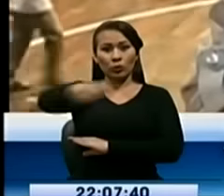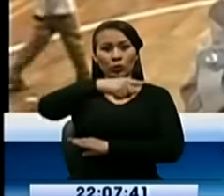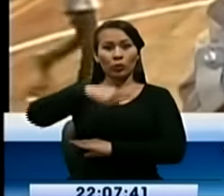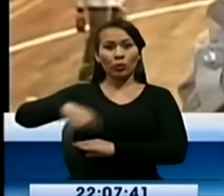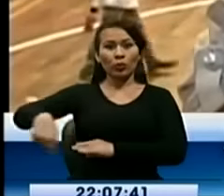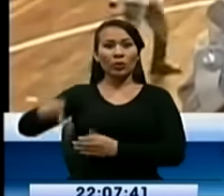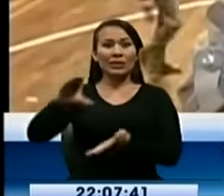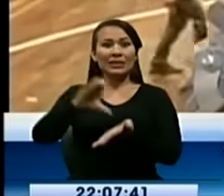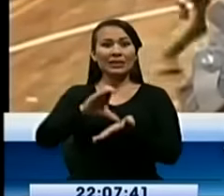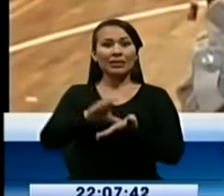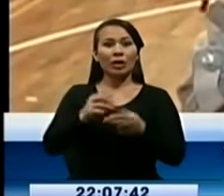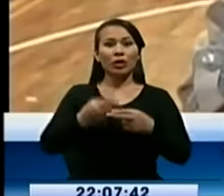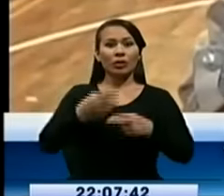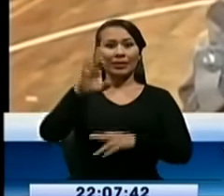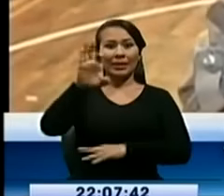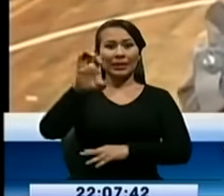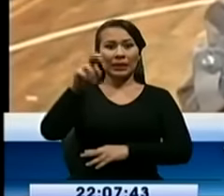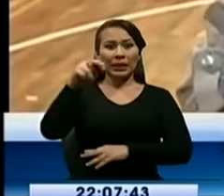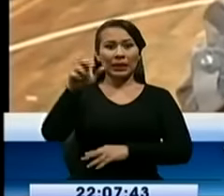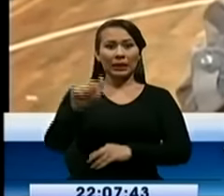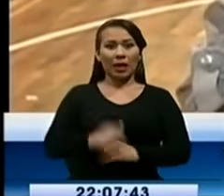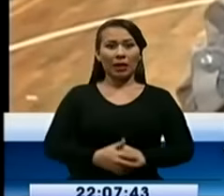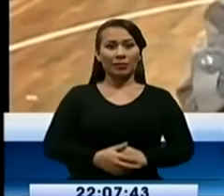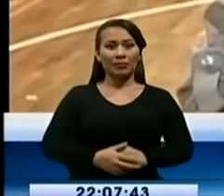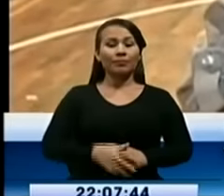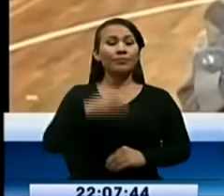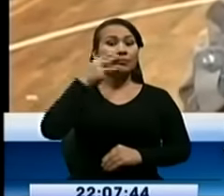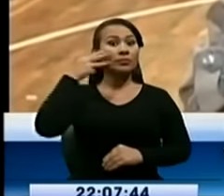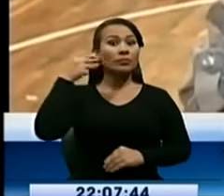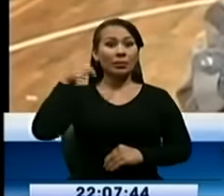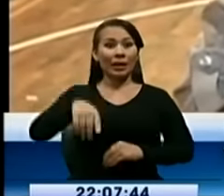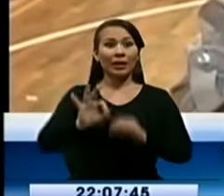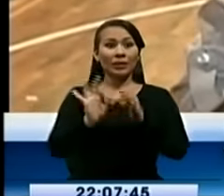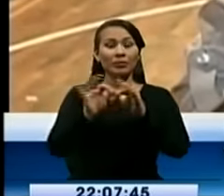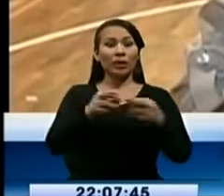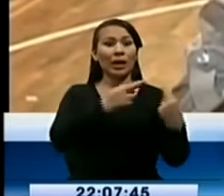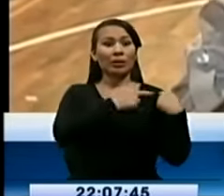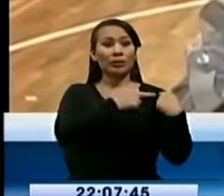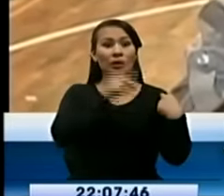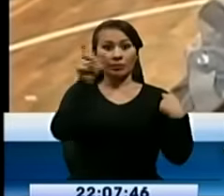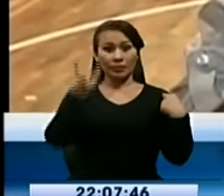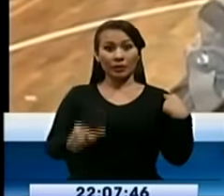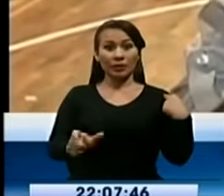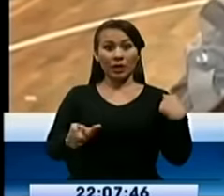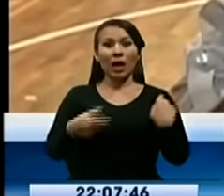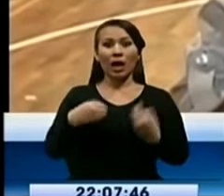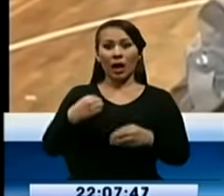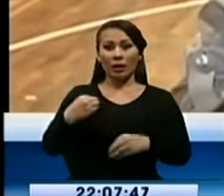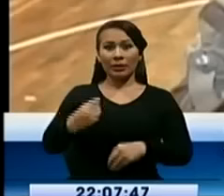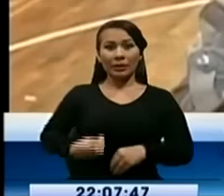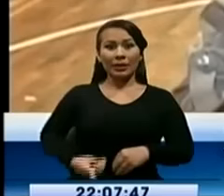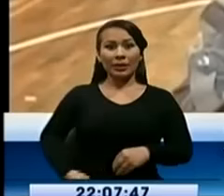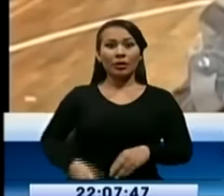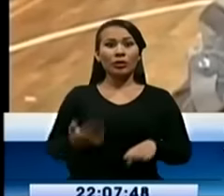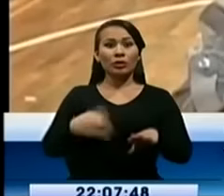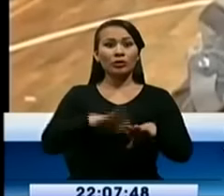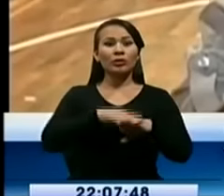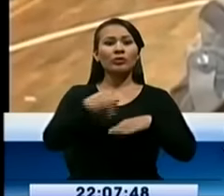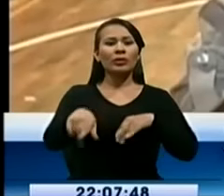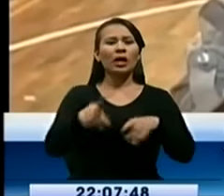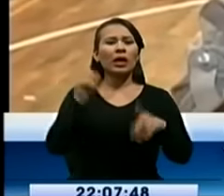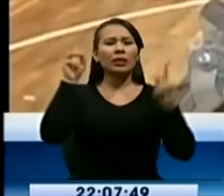ciudad del Tena. Nuestro compañero corresponsal nos ha preparado el siguiente resumen de lo que ha